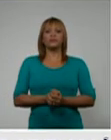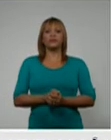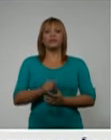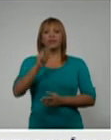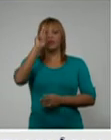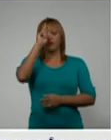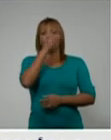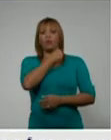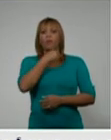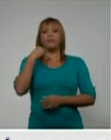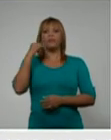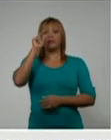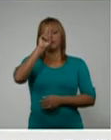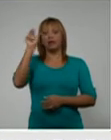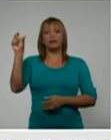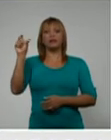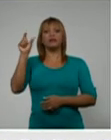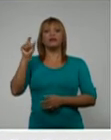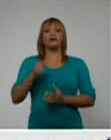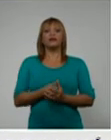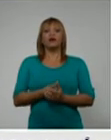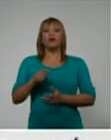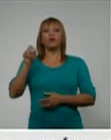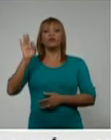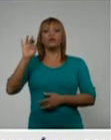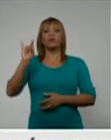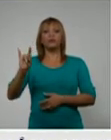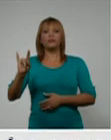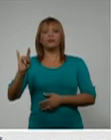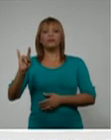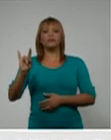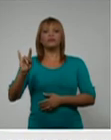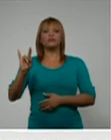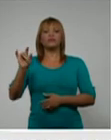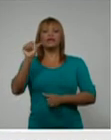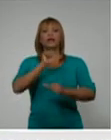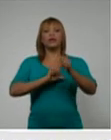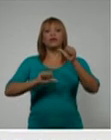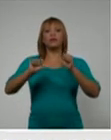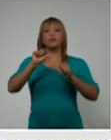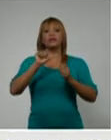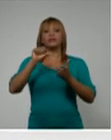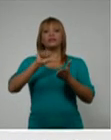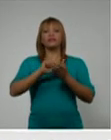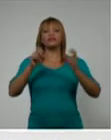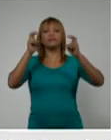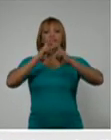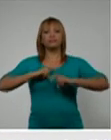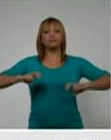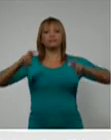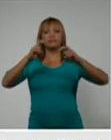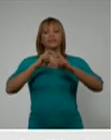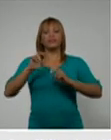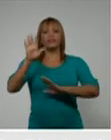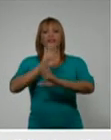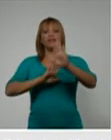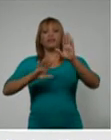Rodríguez 89 y en los laboratorios del Centro de Investigaciones de la Defensa